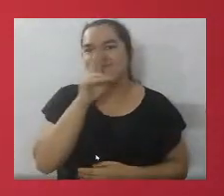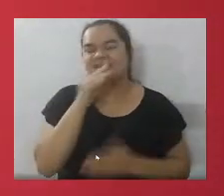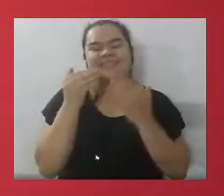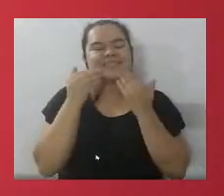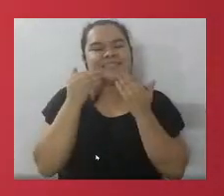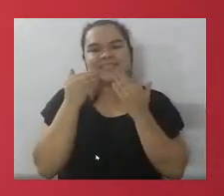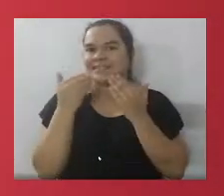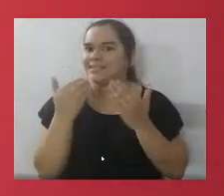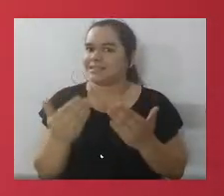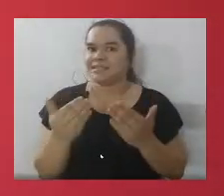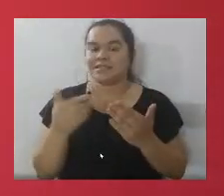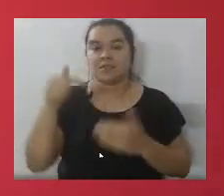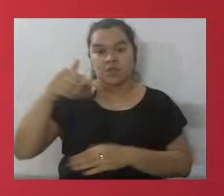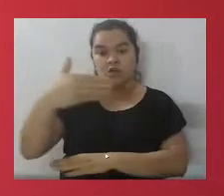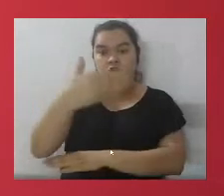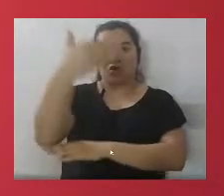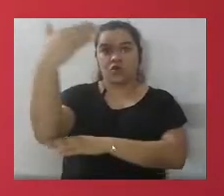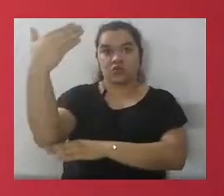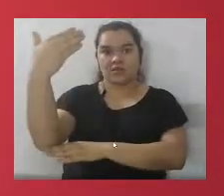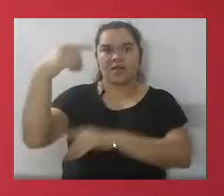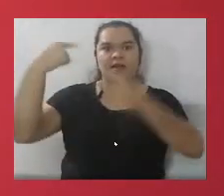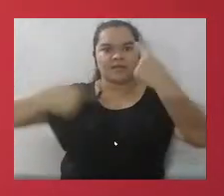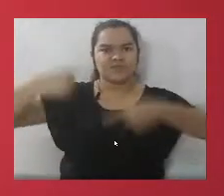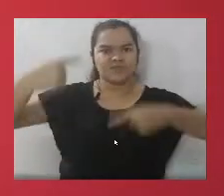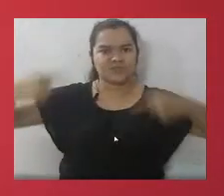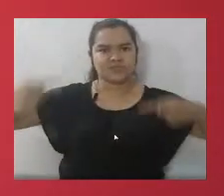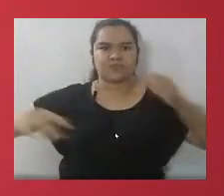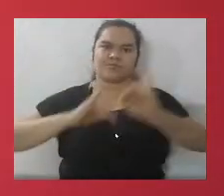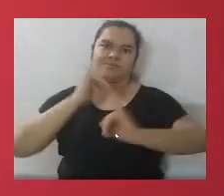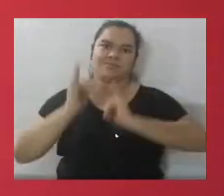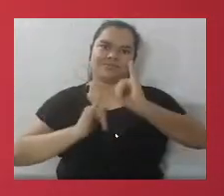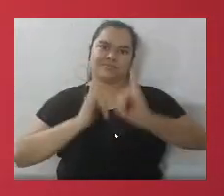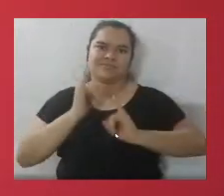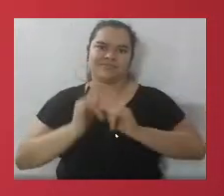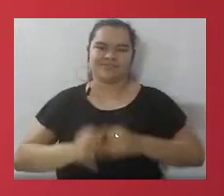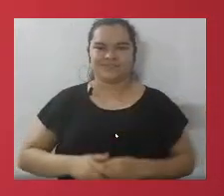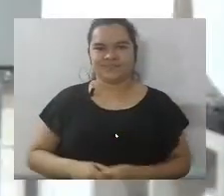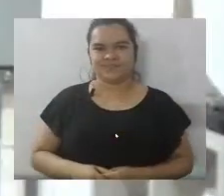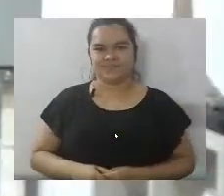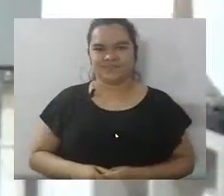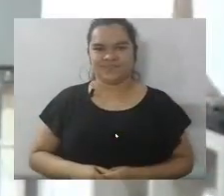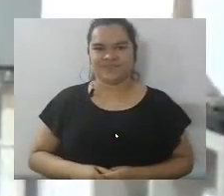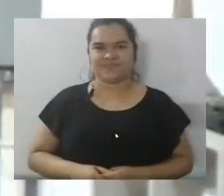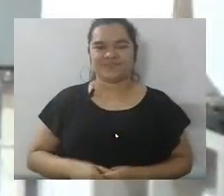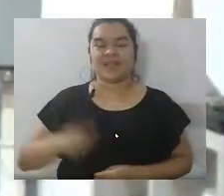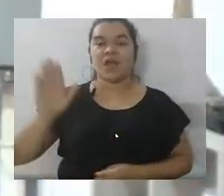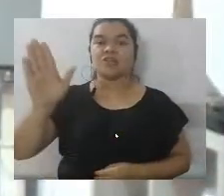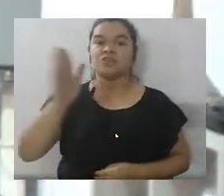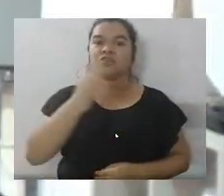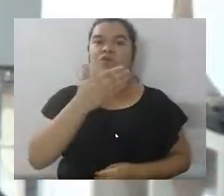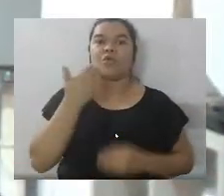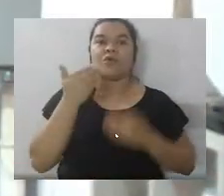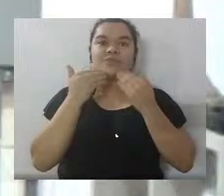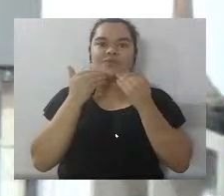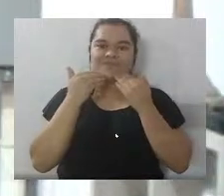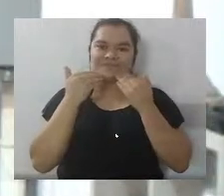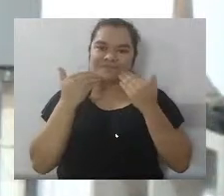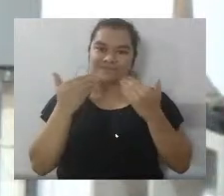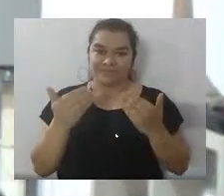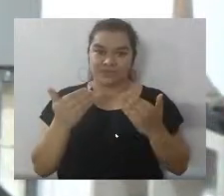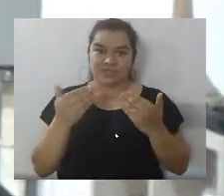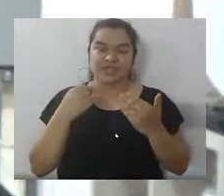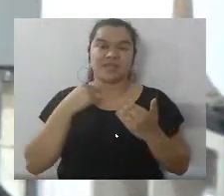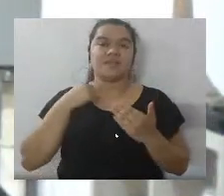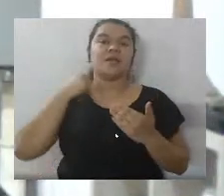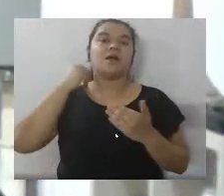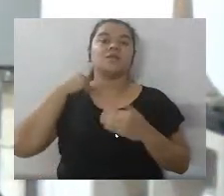fue una jornada de muchísimos aprendizajes. Muchas gracias a todos. Les invitamos a quienes se